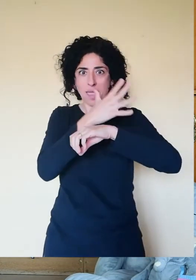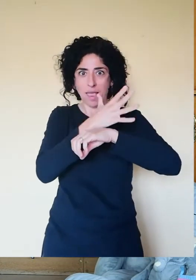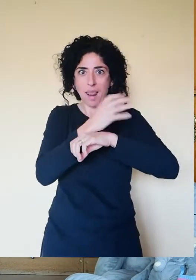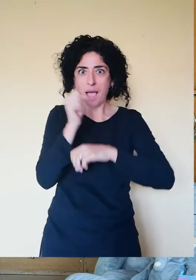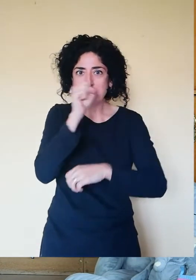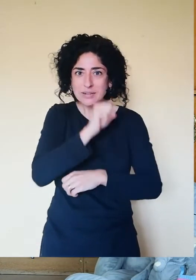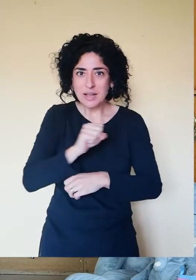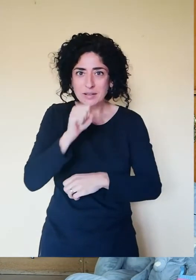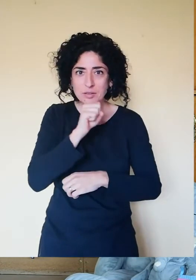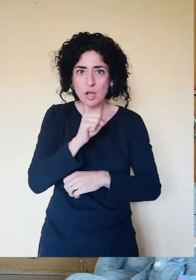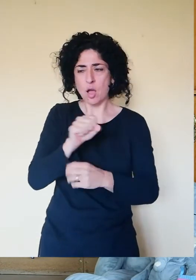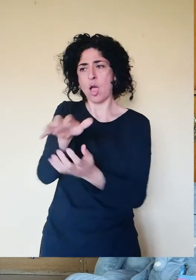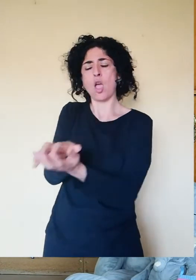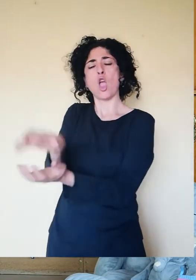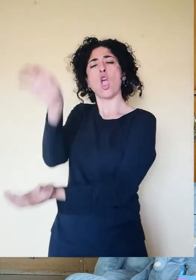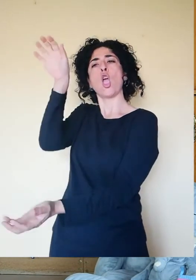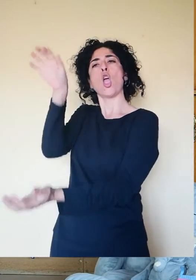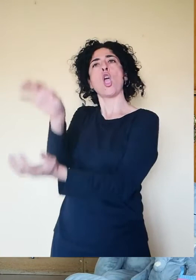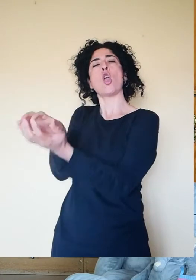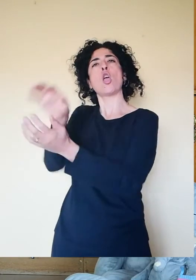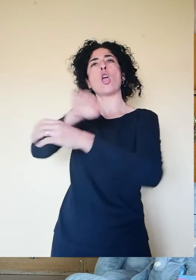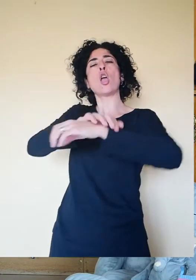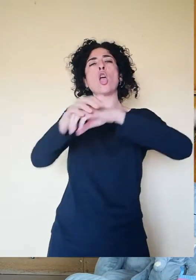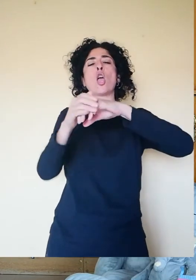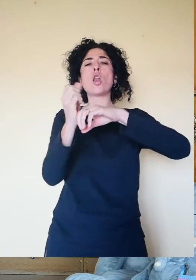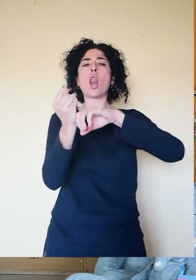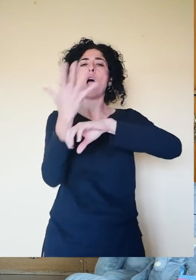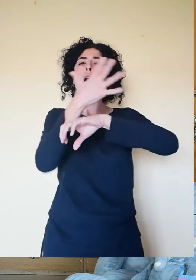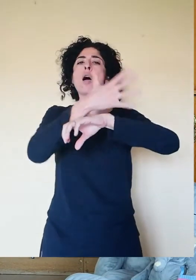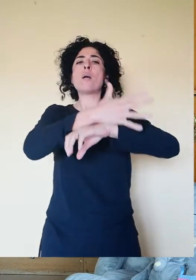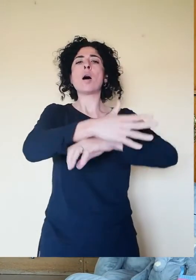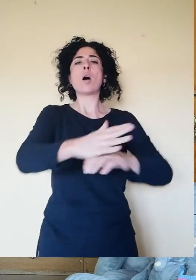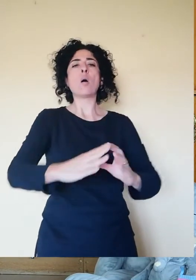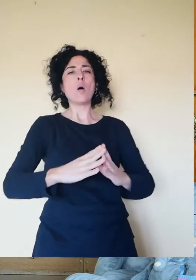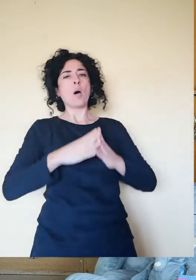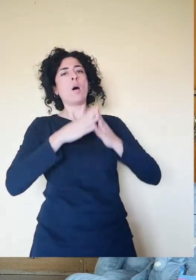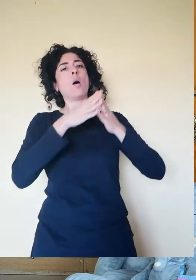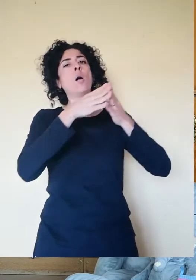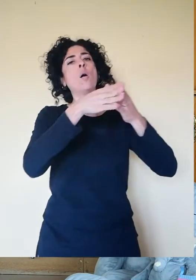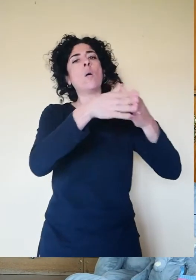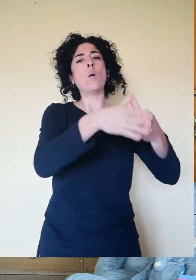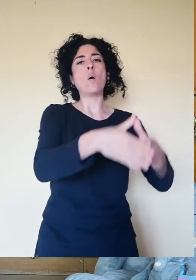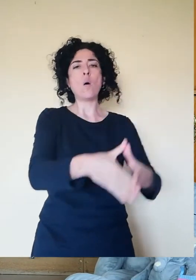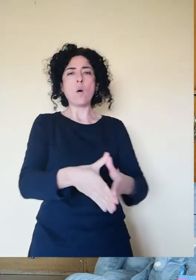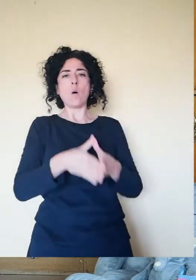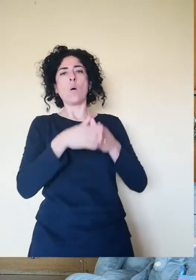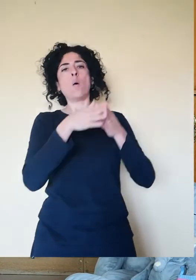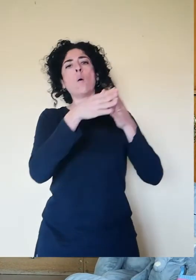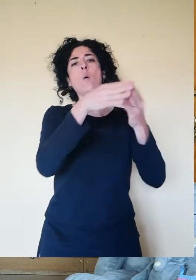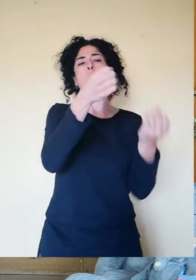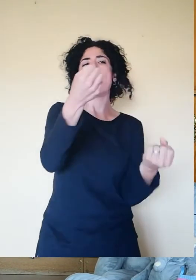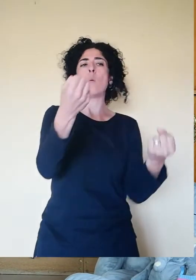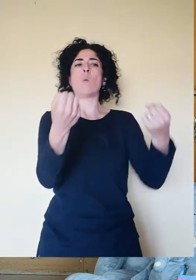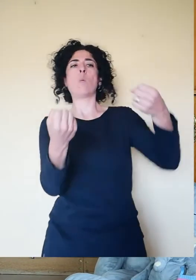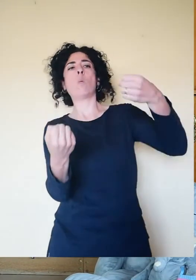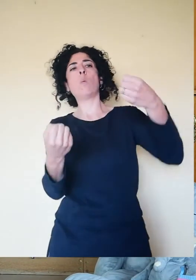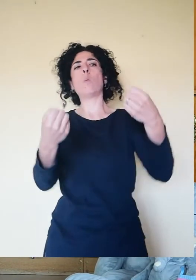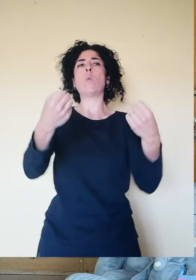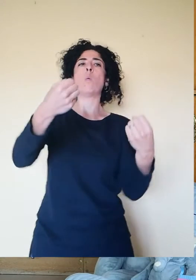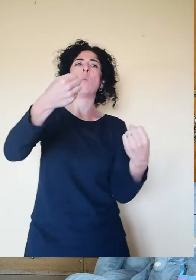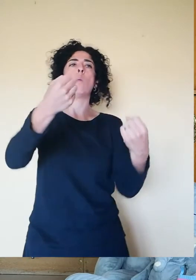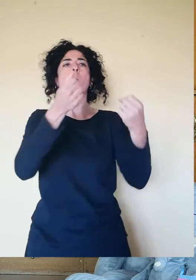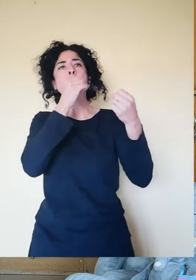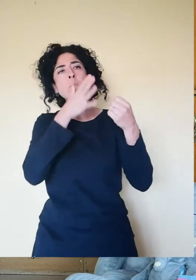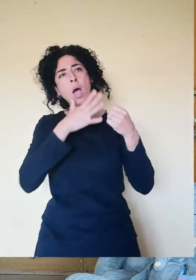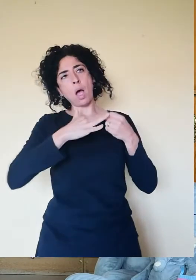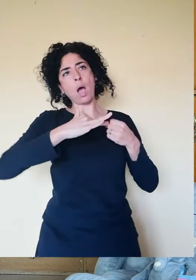despedirnos? Elena la ballena se fue a navegar en una lancha